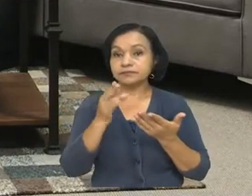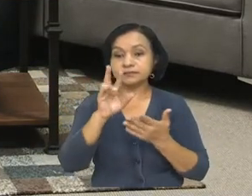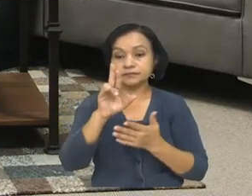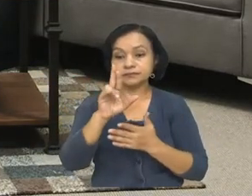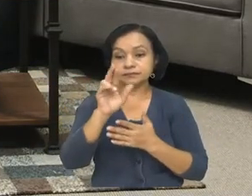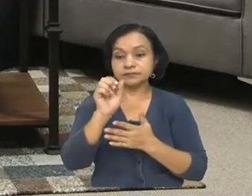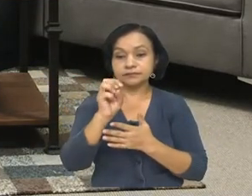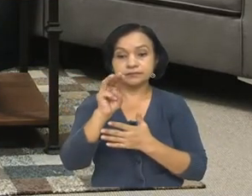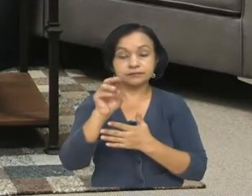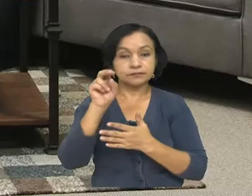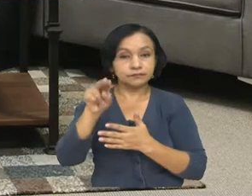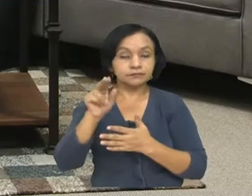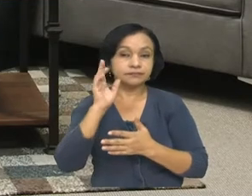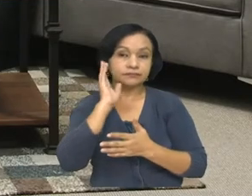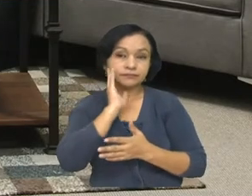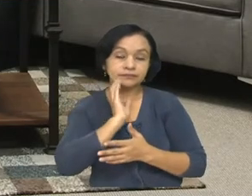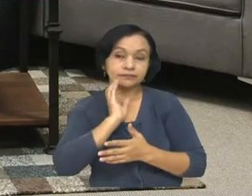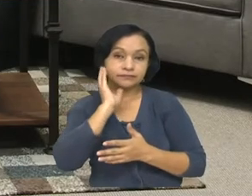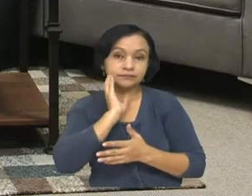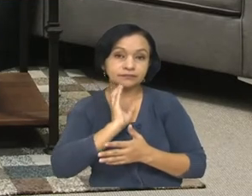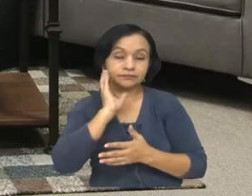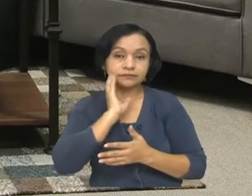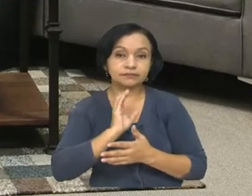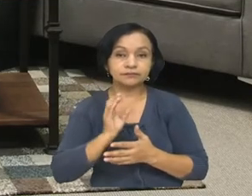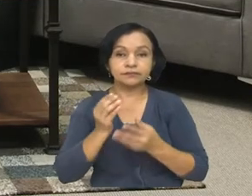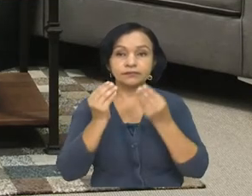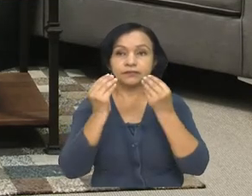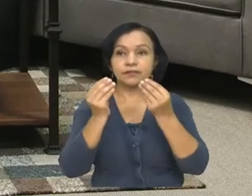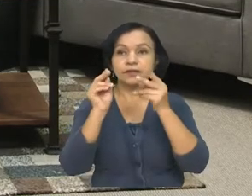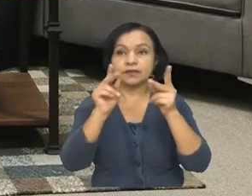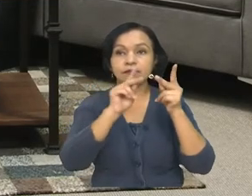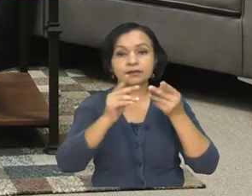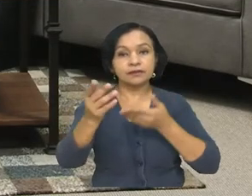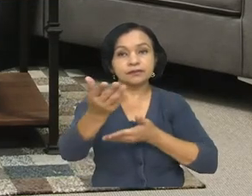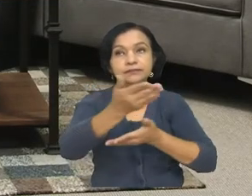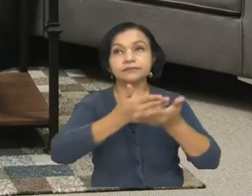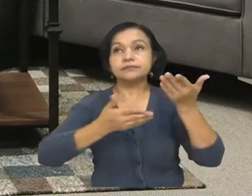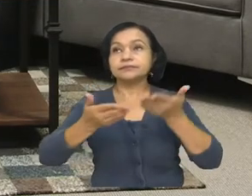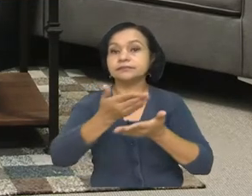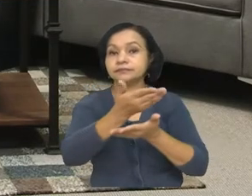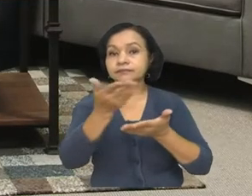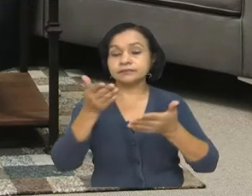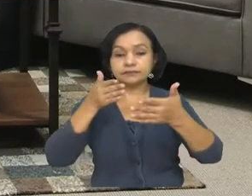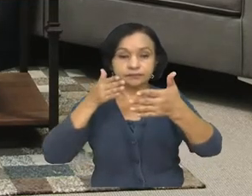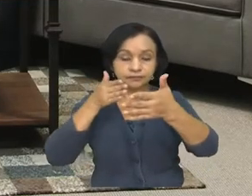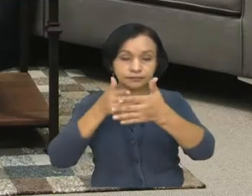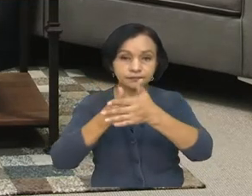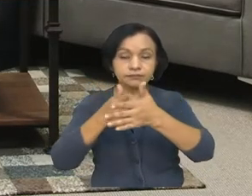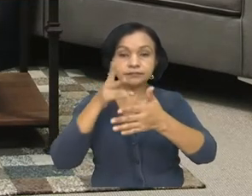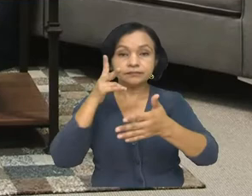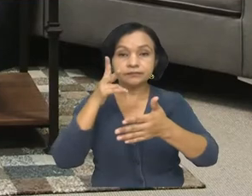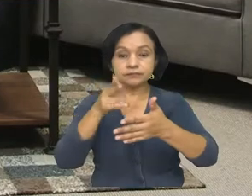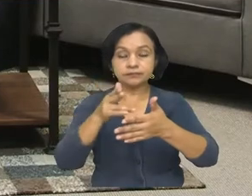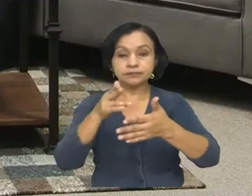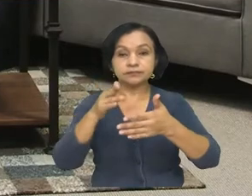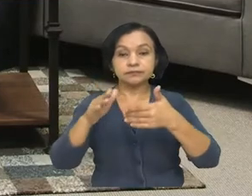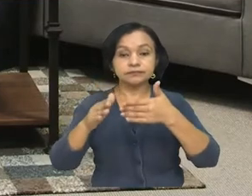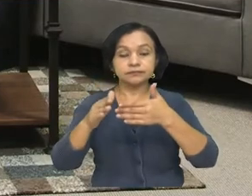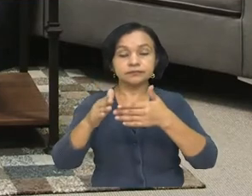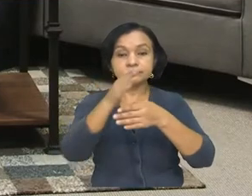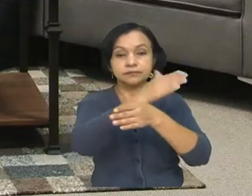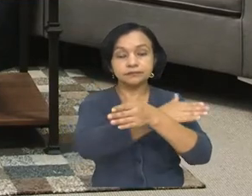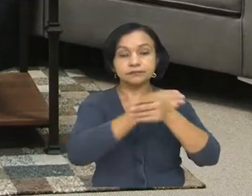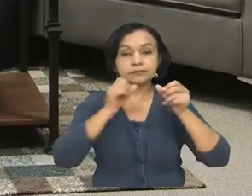esta vivencia y que muchos pudieron compartir con usted. Vamos a hacer una pausa primero antes de